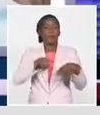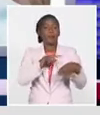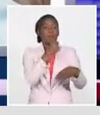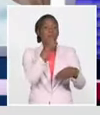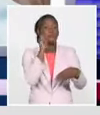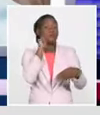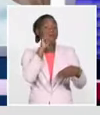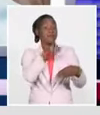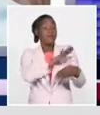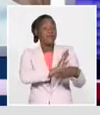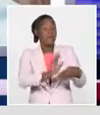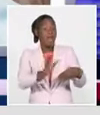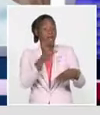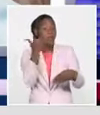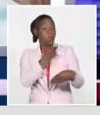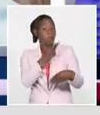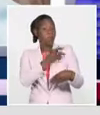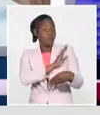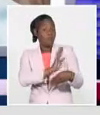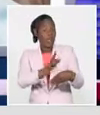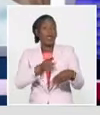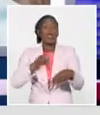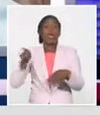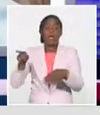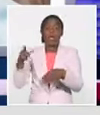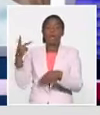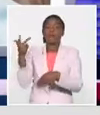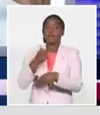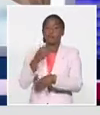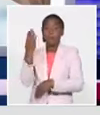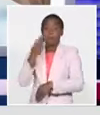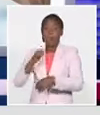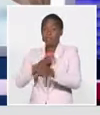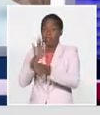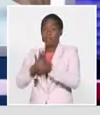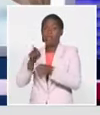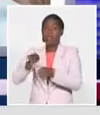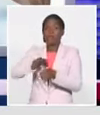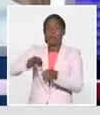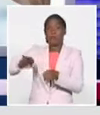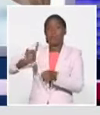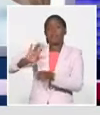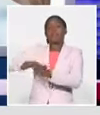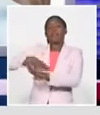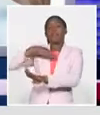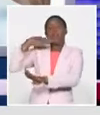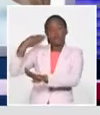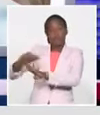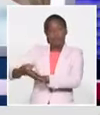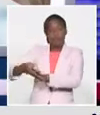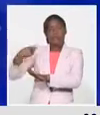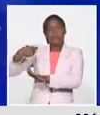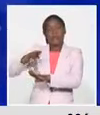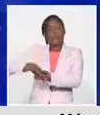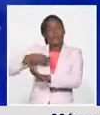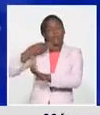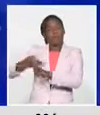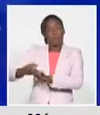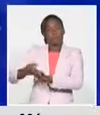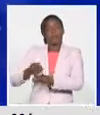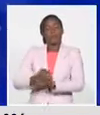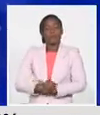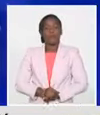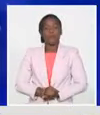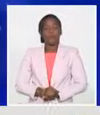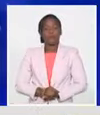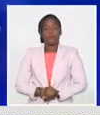demás, debe posponer su vacunación. ¿Para qué? No, porque en ese momento esa persona que tiene un proceso infeccioso... ¿Incluyendo el nasalferón?